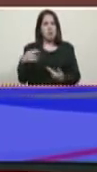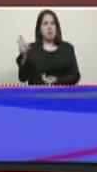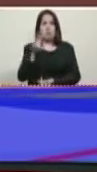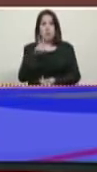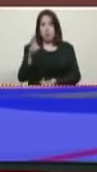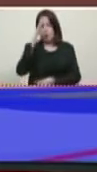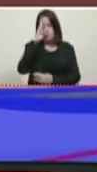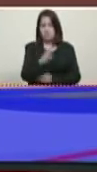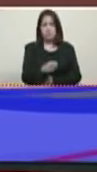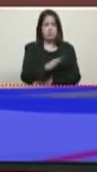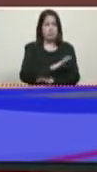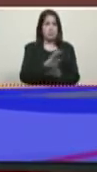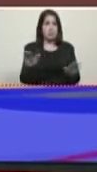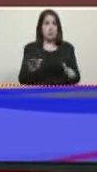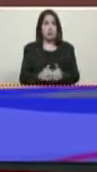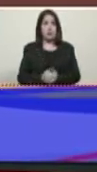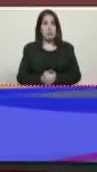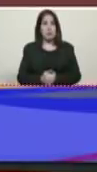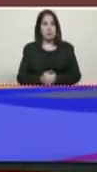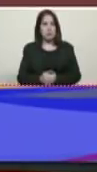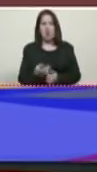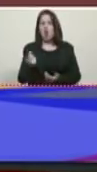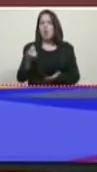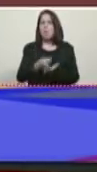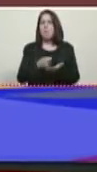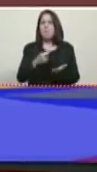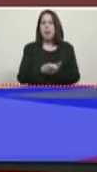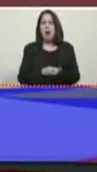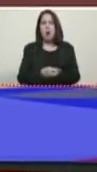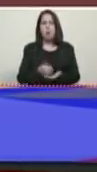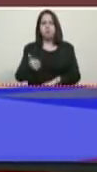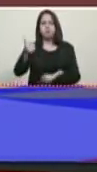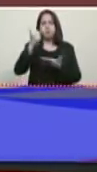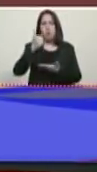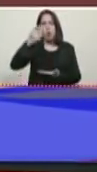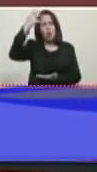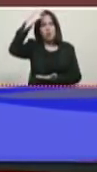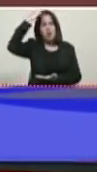llega automático cómo estuvo el pago del bono de reyes